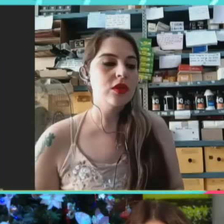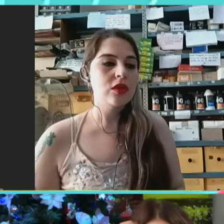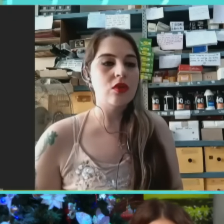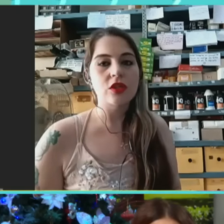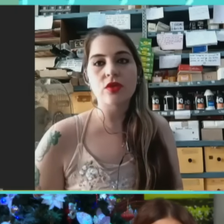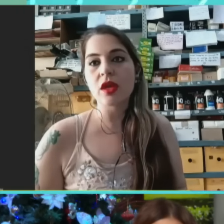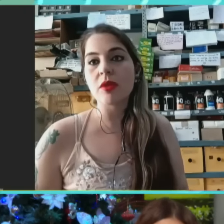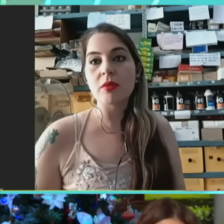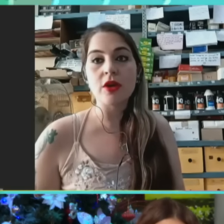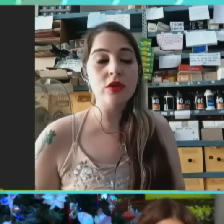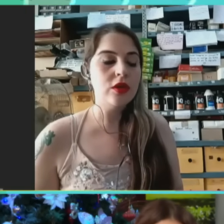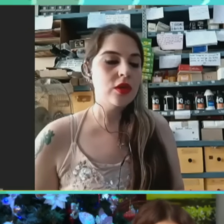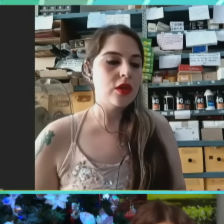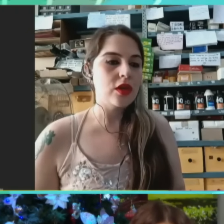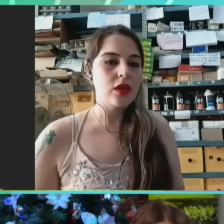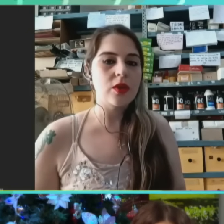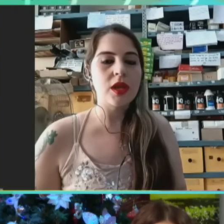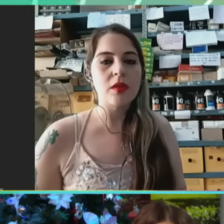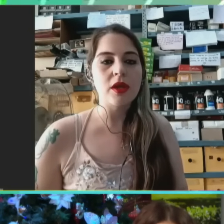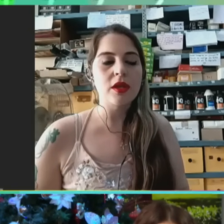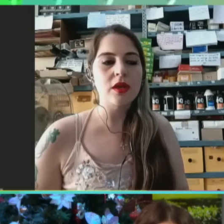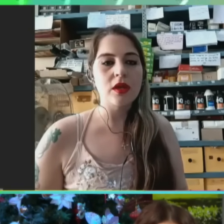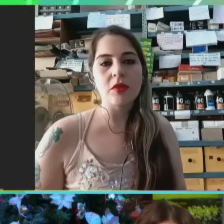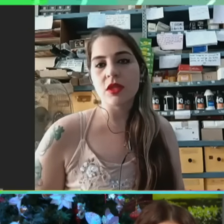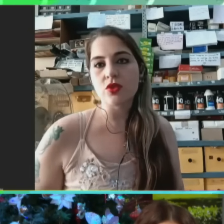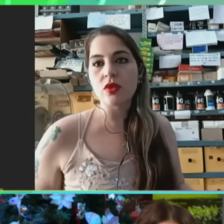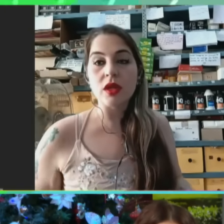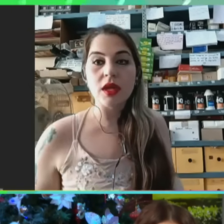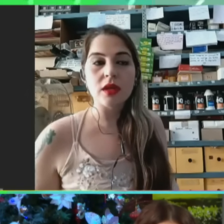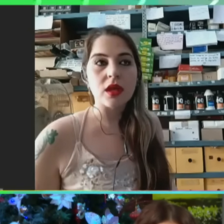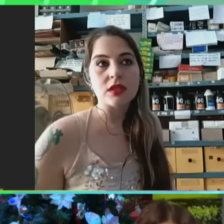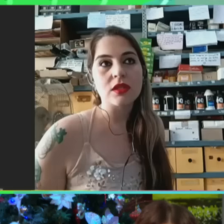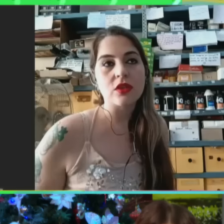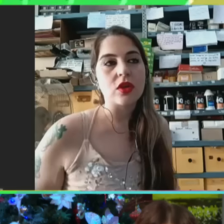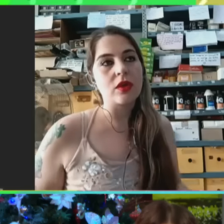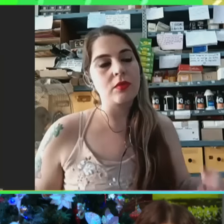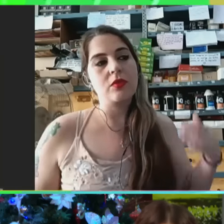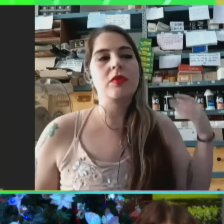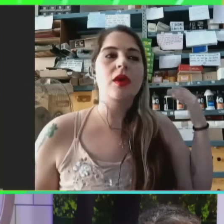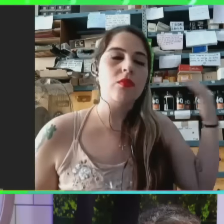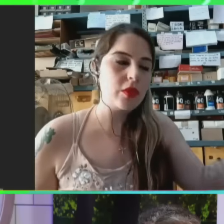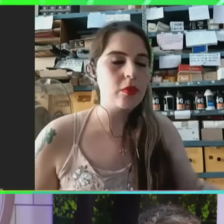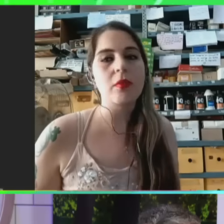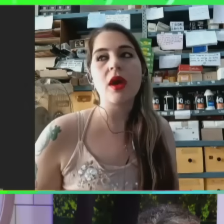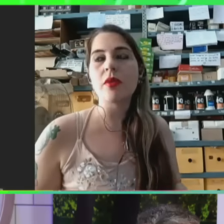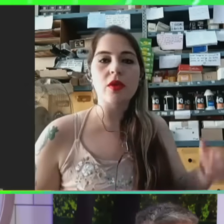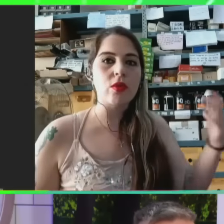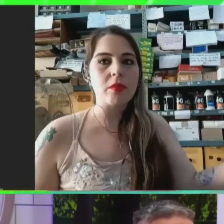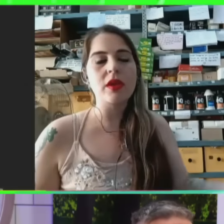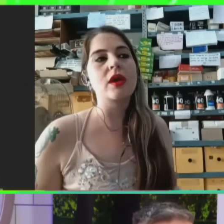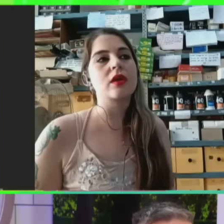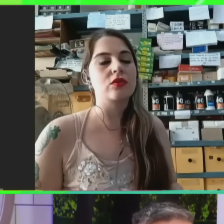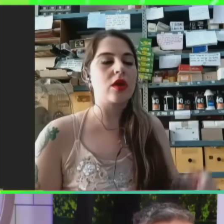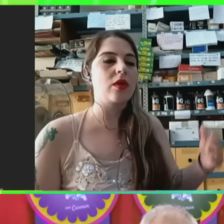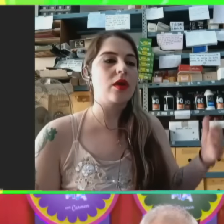hijos. Mirá vos, con la ayuda de mi hermano. Que vive en Alemania, me está ayudando a alquilar. Hace 6 años que viví con mi mamá, viví con